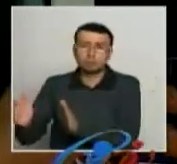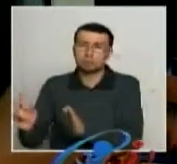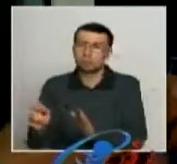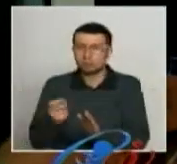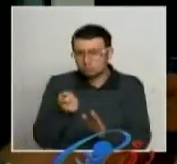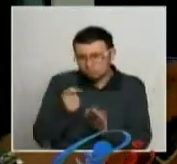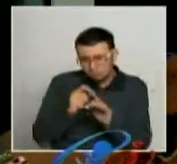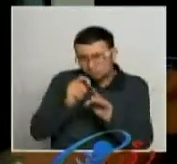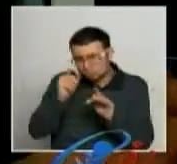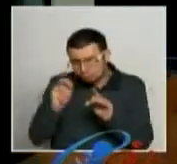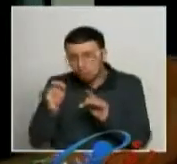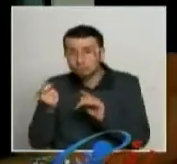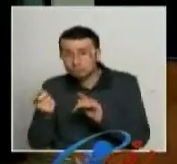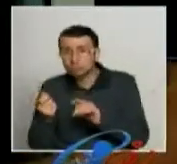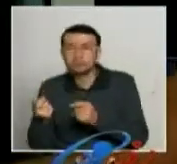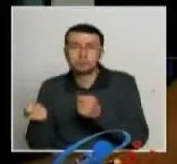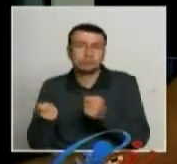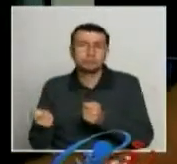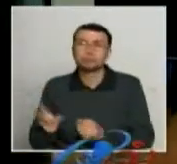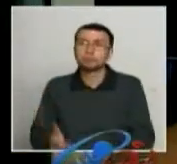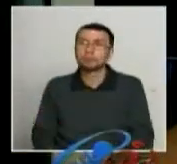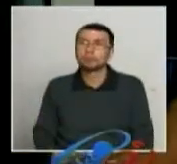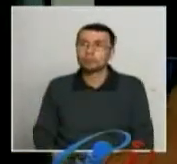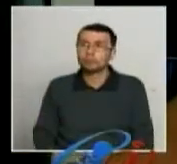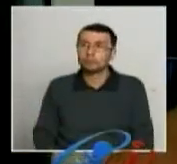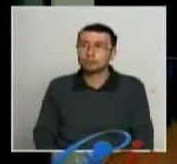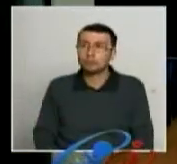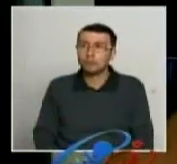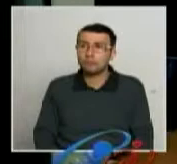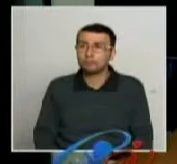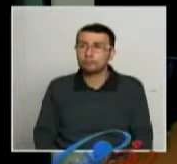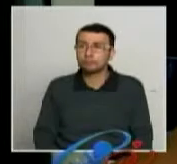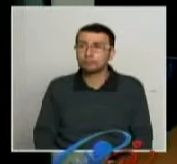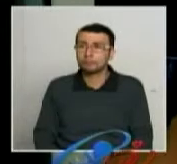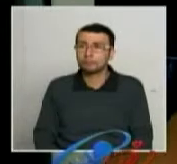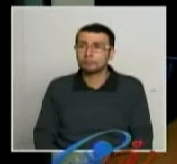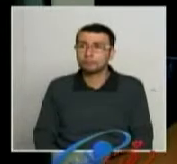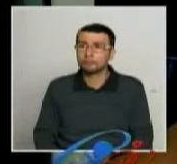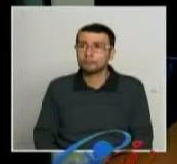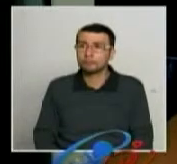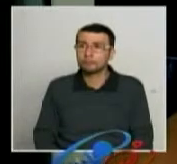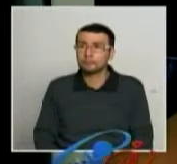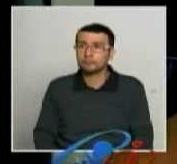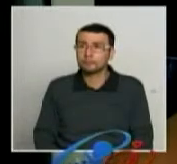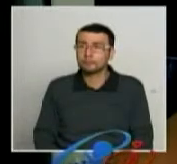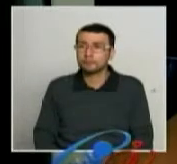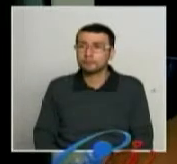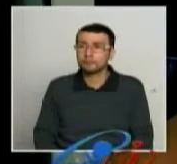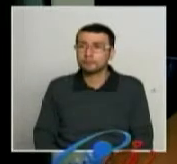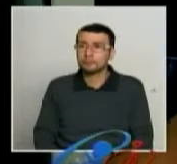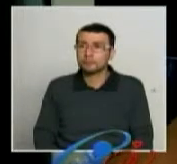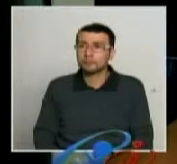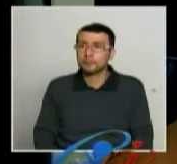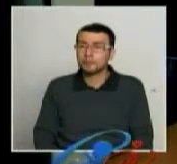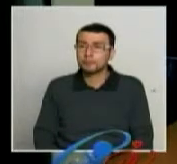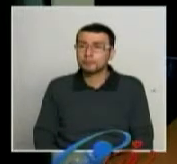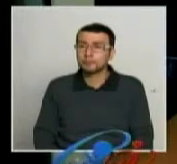ve, unas espigas más bien puntuditas, que